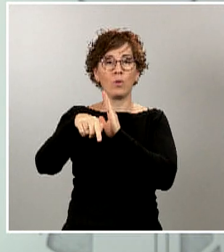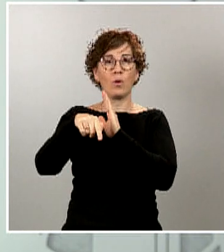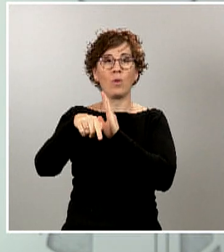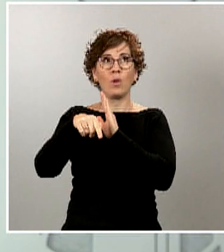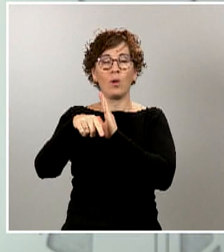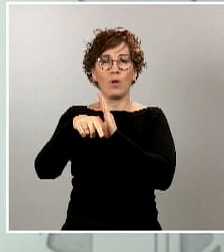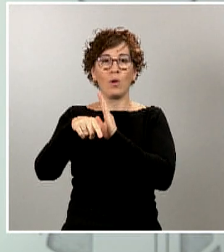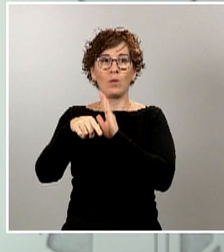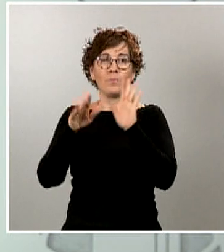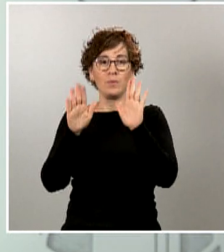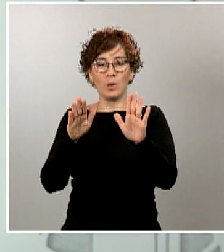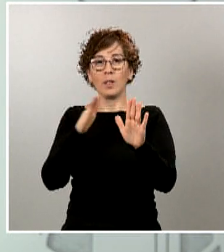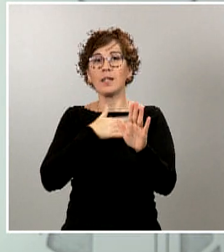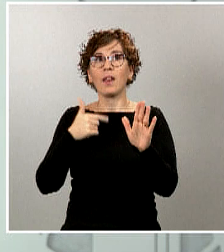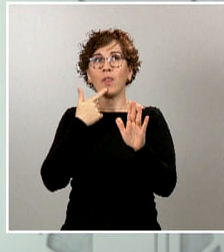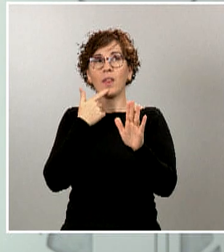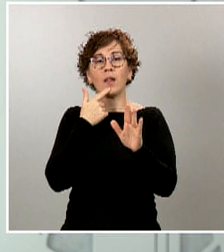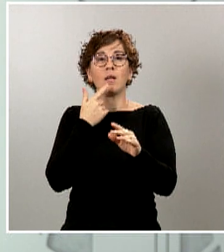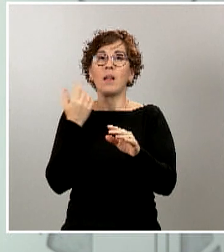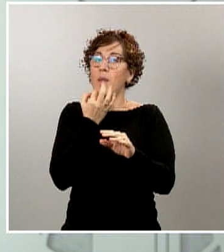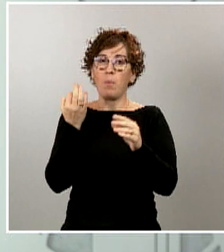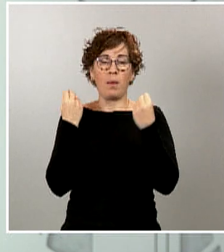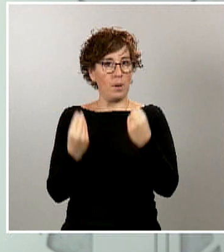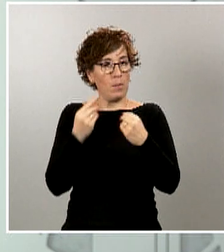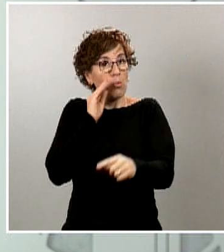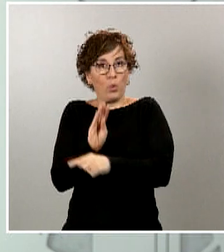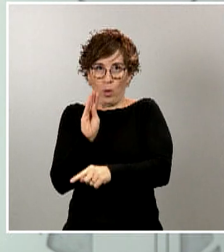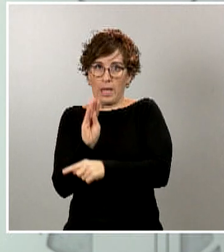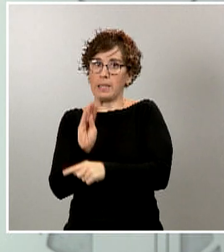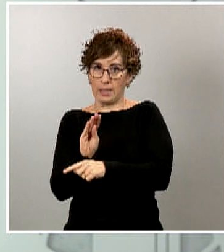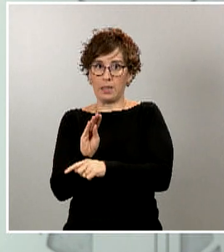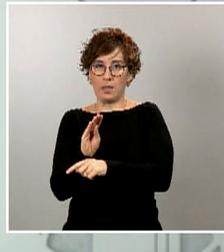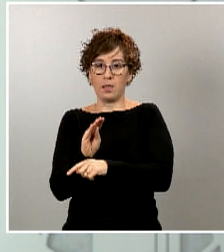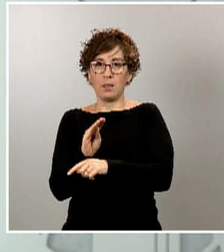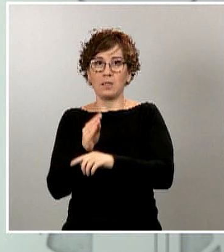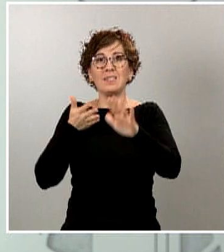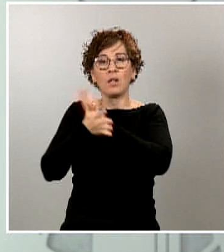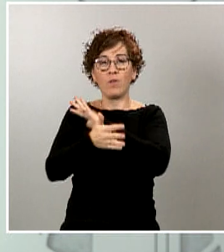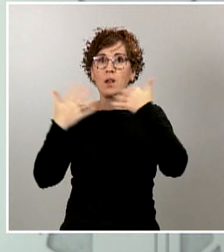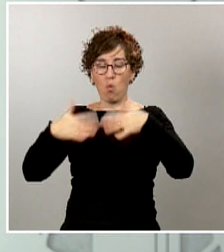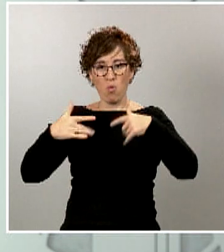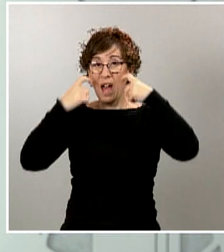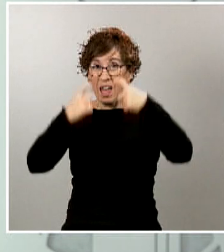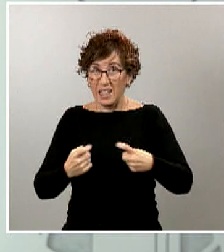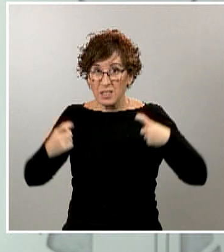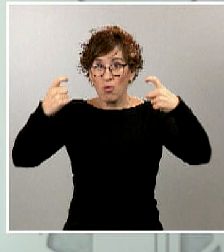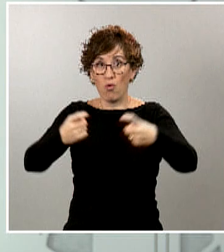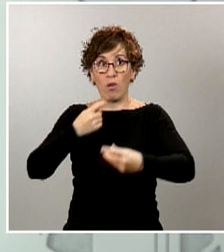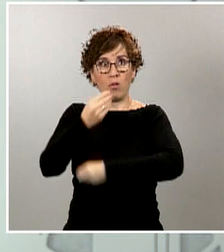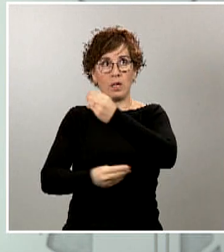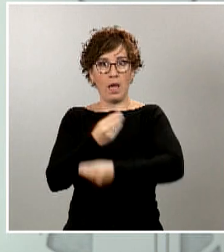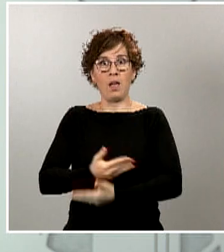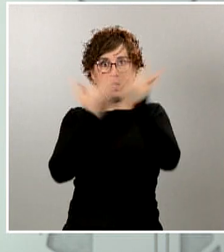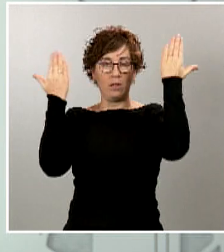Se trata de ser muy prudente para no desperdiciar todo el enorme esfuerzo que ha hecho el conjunto de la ciudadanía española, dando